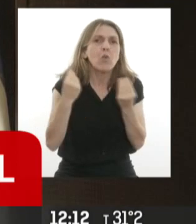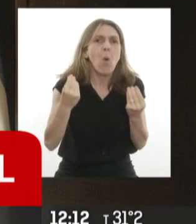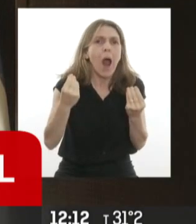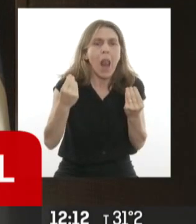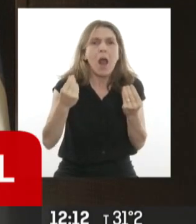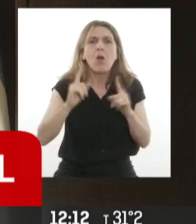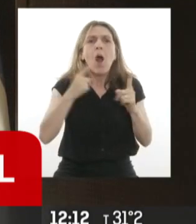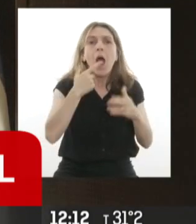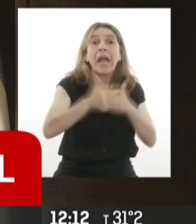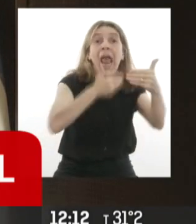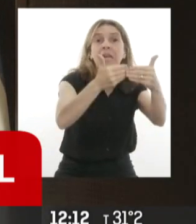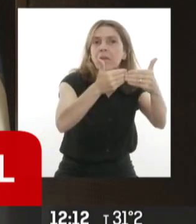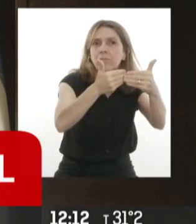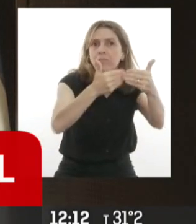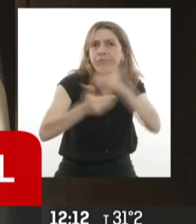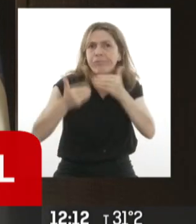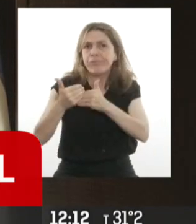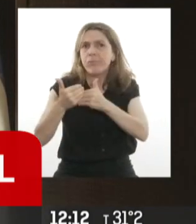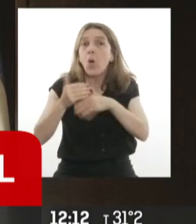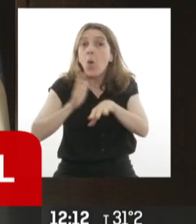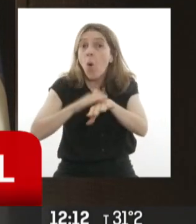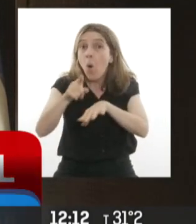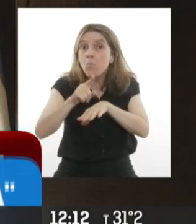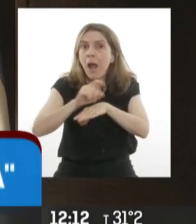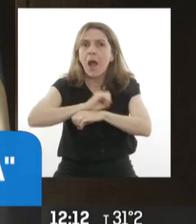todo es producto de una pandemia.